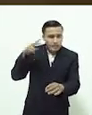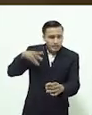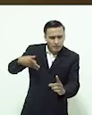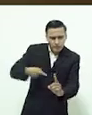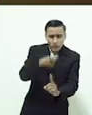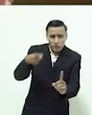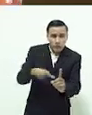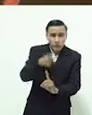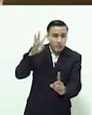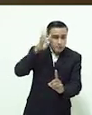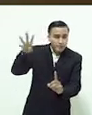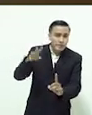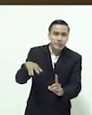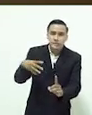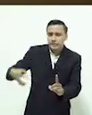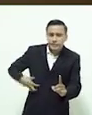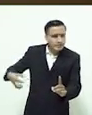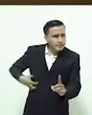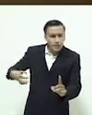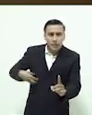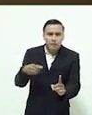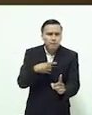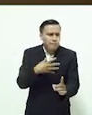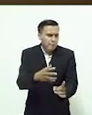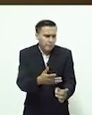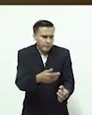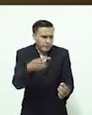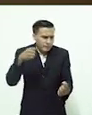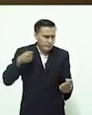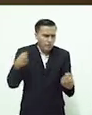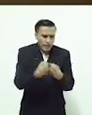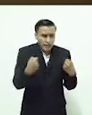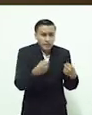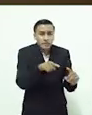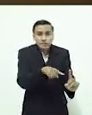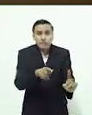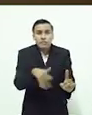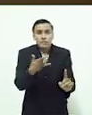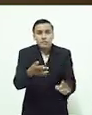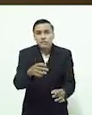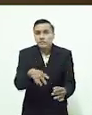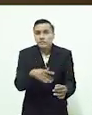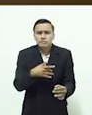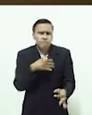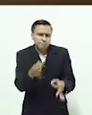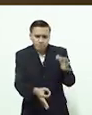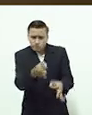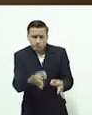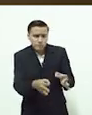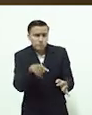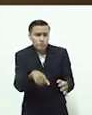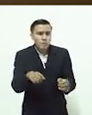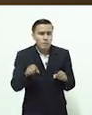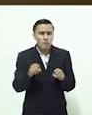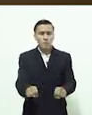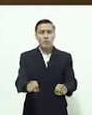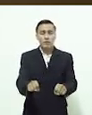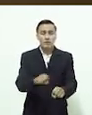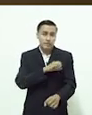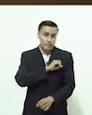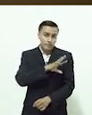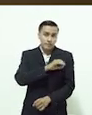las calumnias, la mentira, la venganza, la prepotencia, la injusticia, la